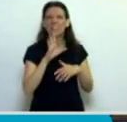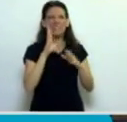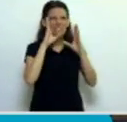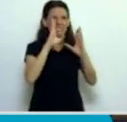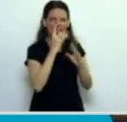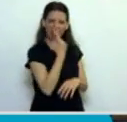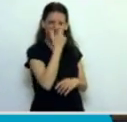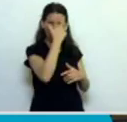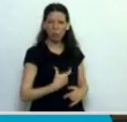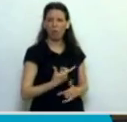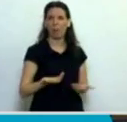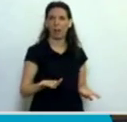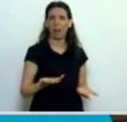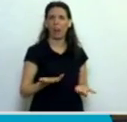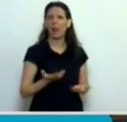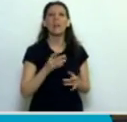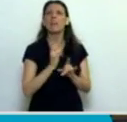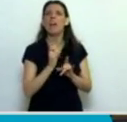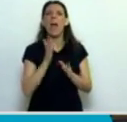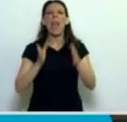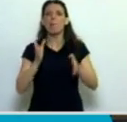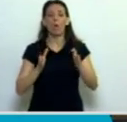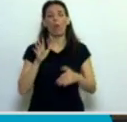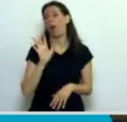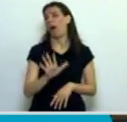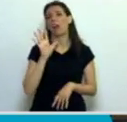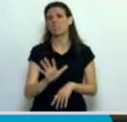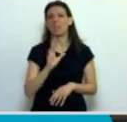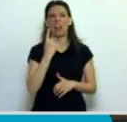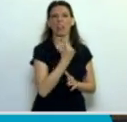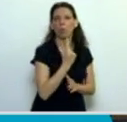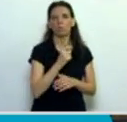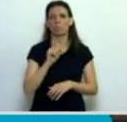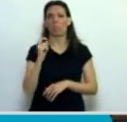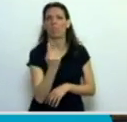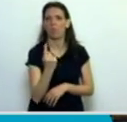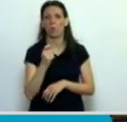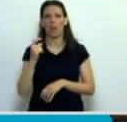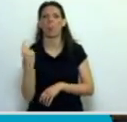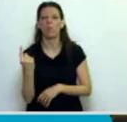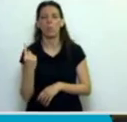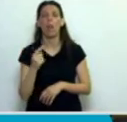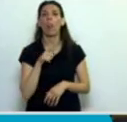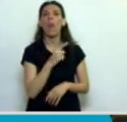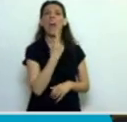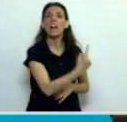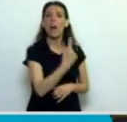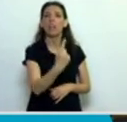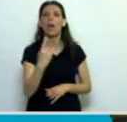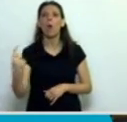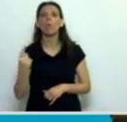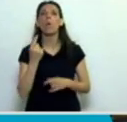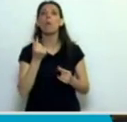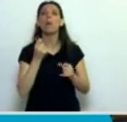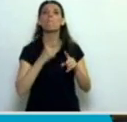filosofía de aquella época, individualismo puro. Cada persona vale por su capital,